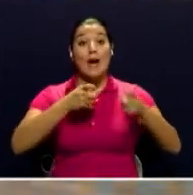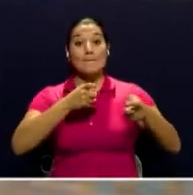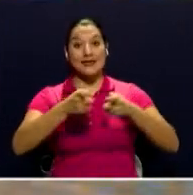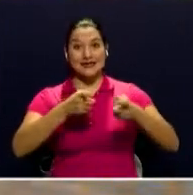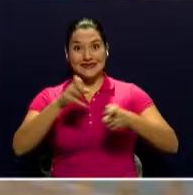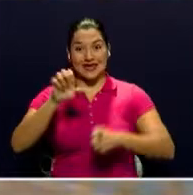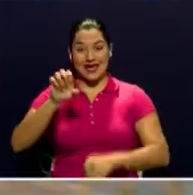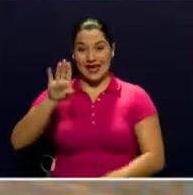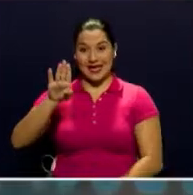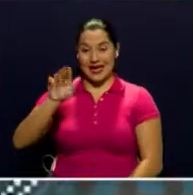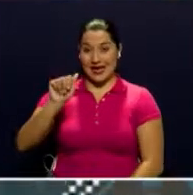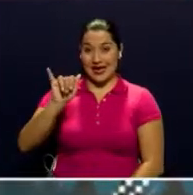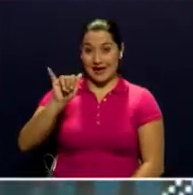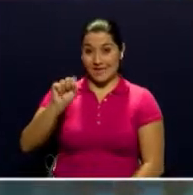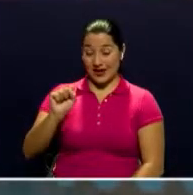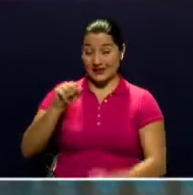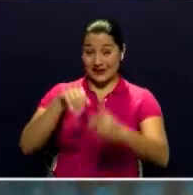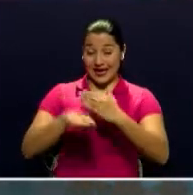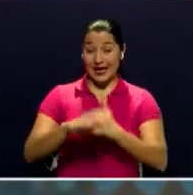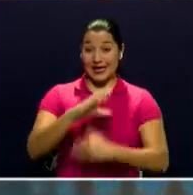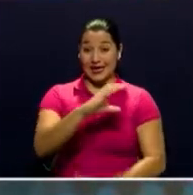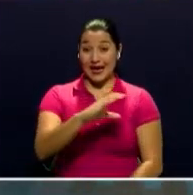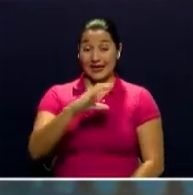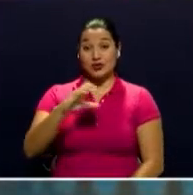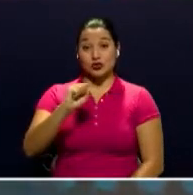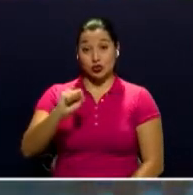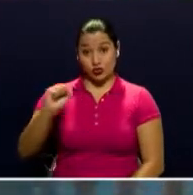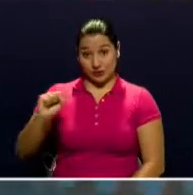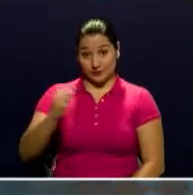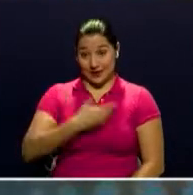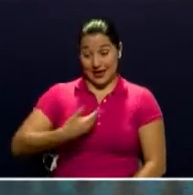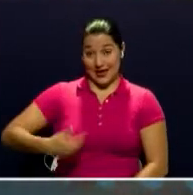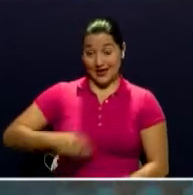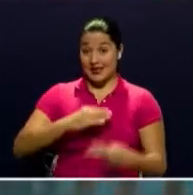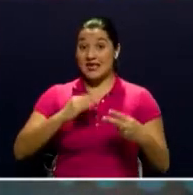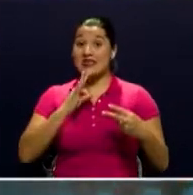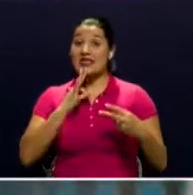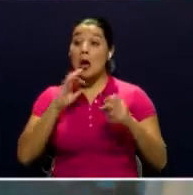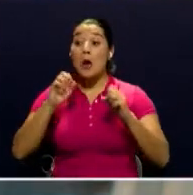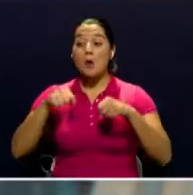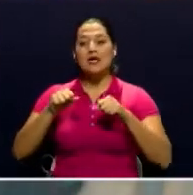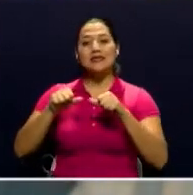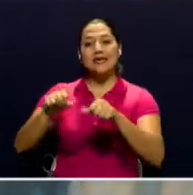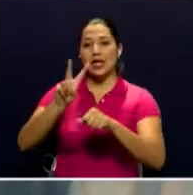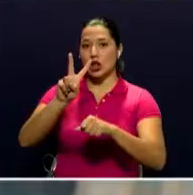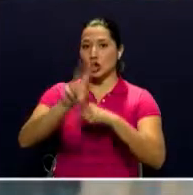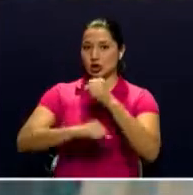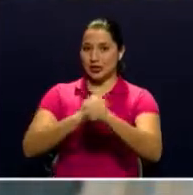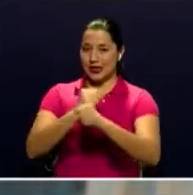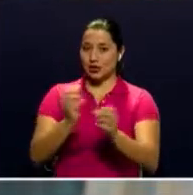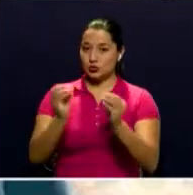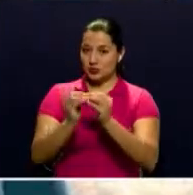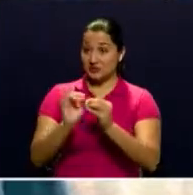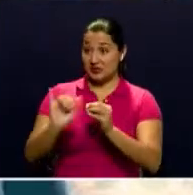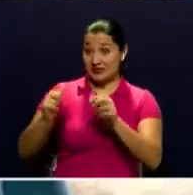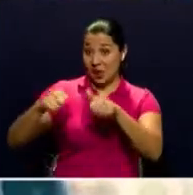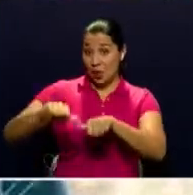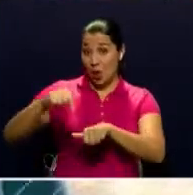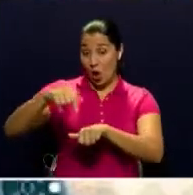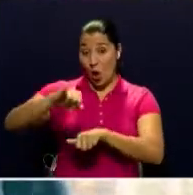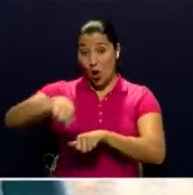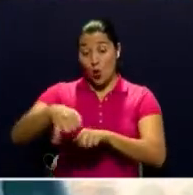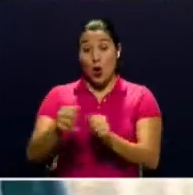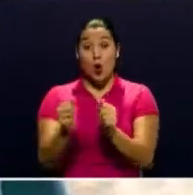de la Caja Costarricense de Seguro Social en Heredia y Tibás podrán hacerlo por 2 años más. Este fue el acuerdo al que llegaron este jueves